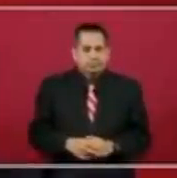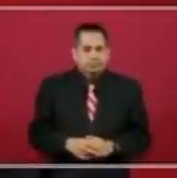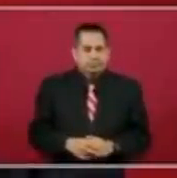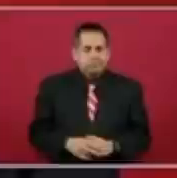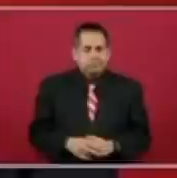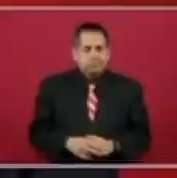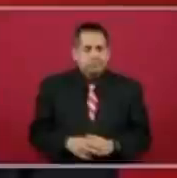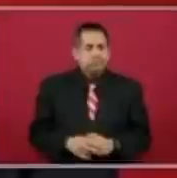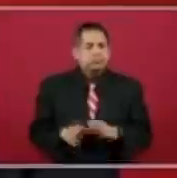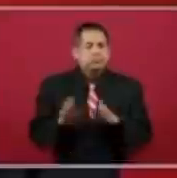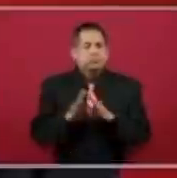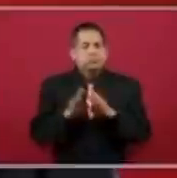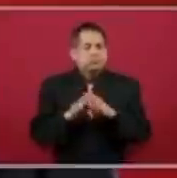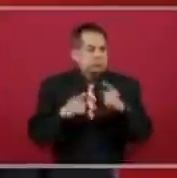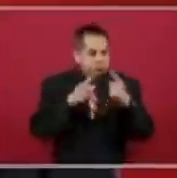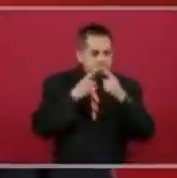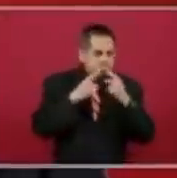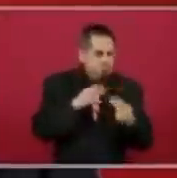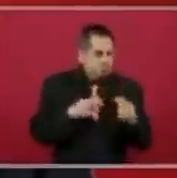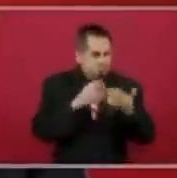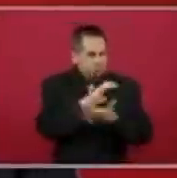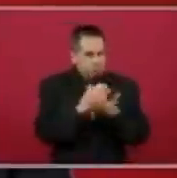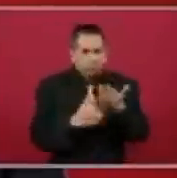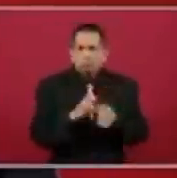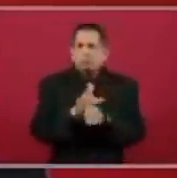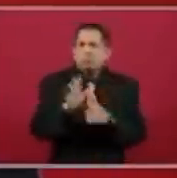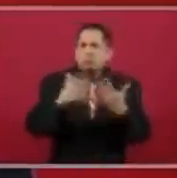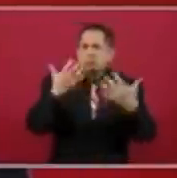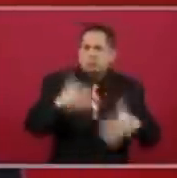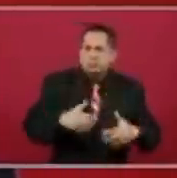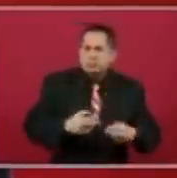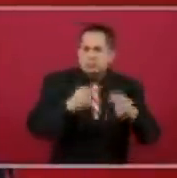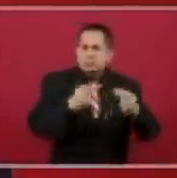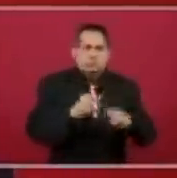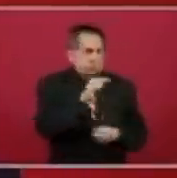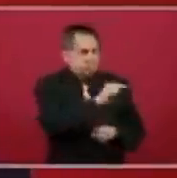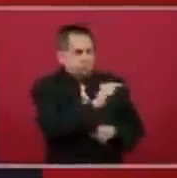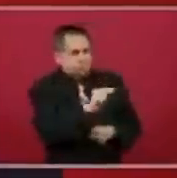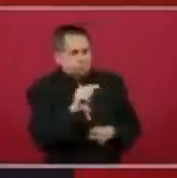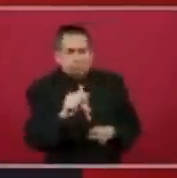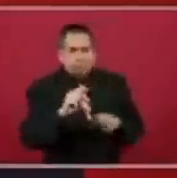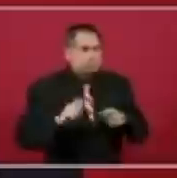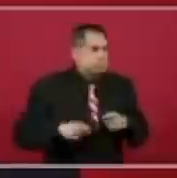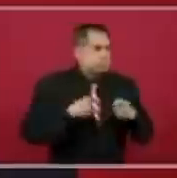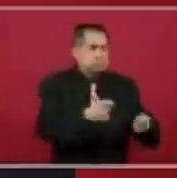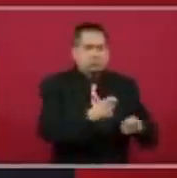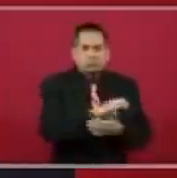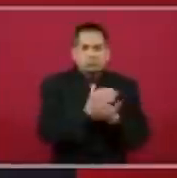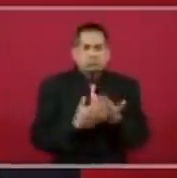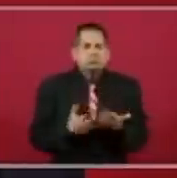¿Cómo licitaron? ¿A qué empresa les dieron estos contratos?